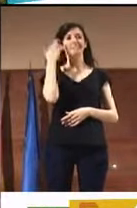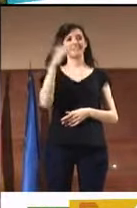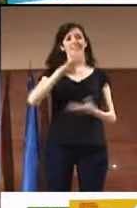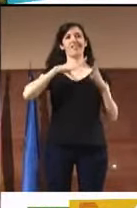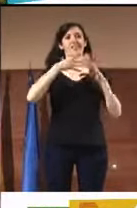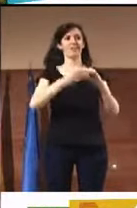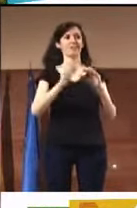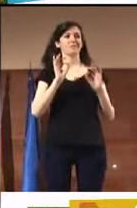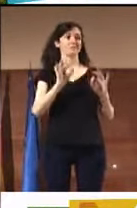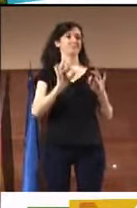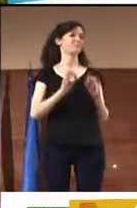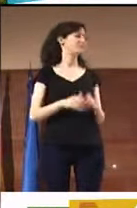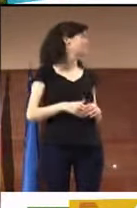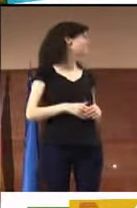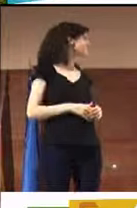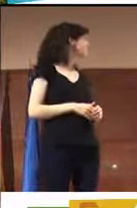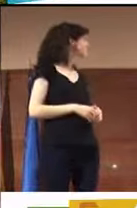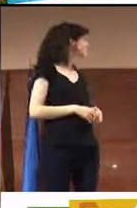aplicaciones.